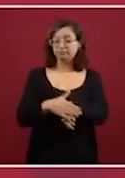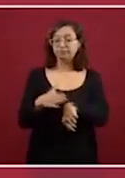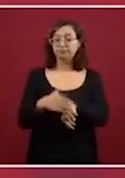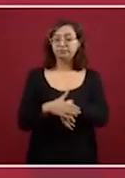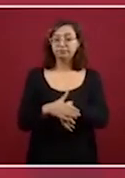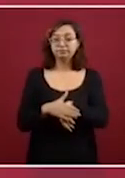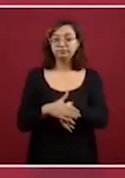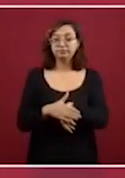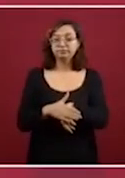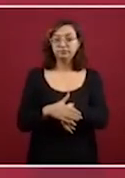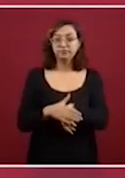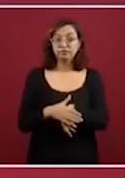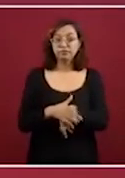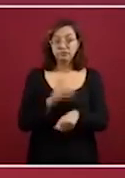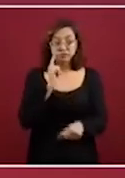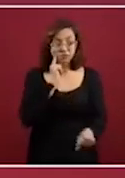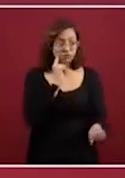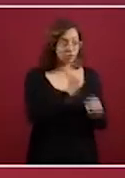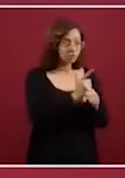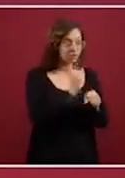si tenemos información,